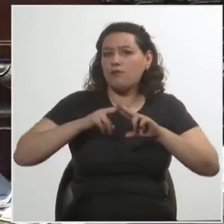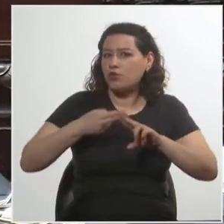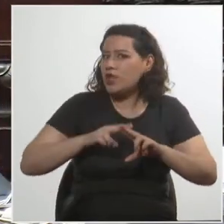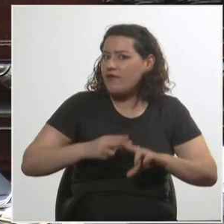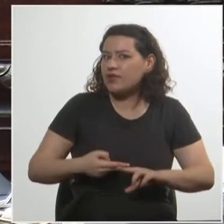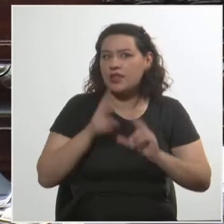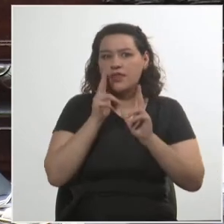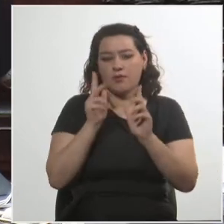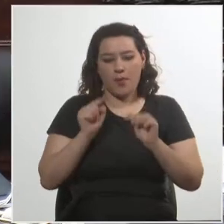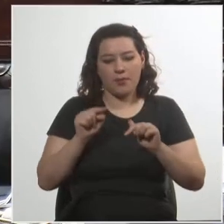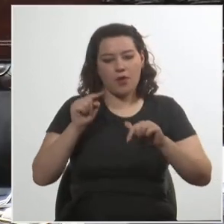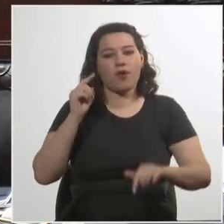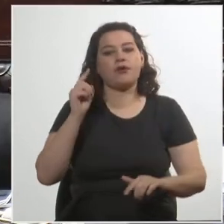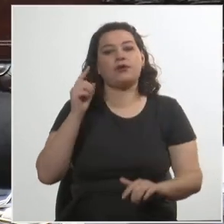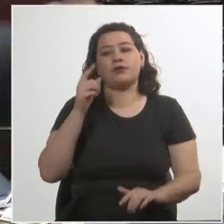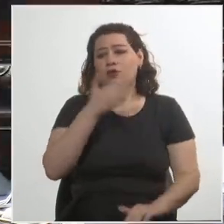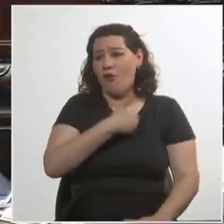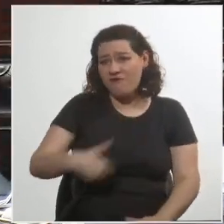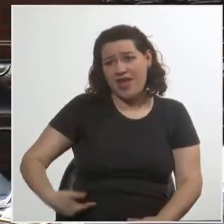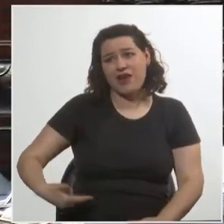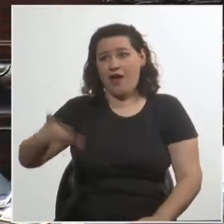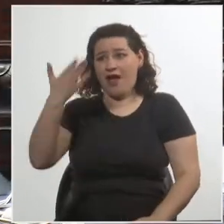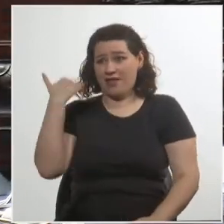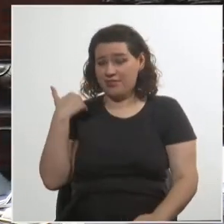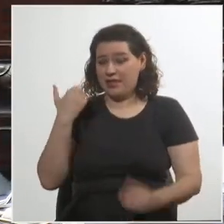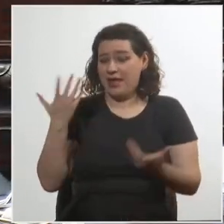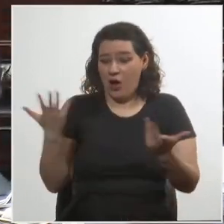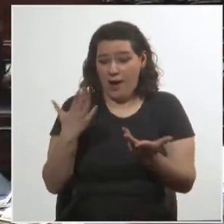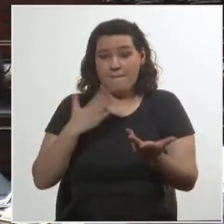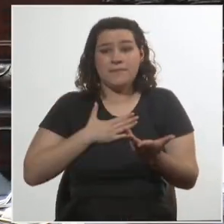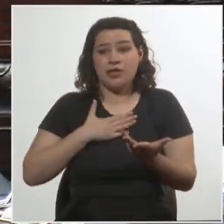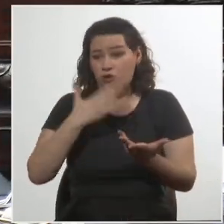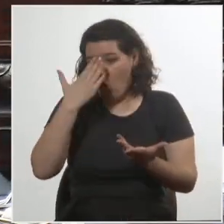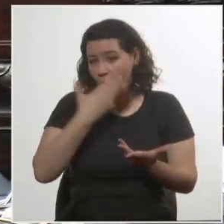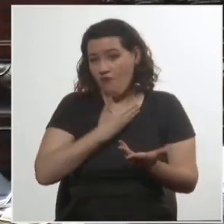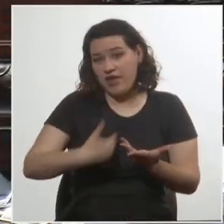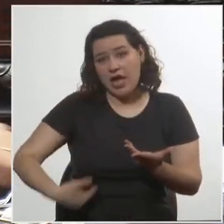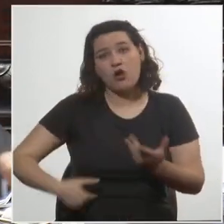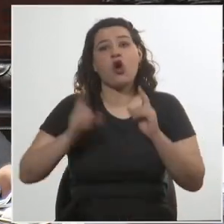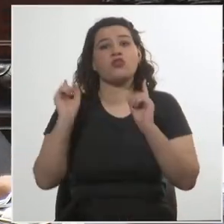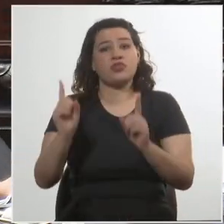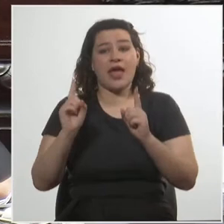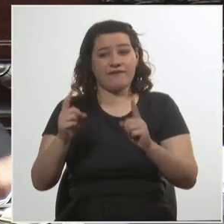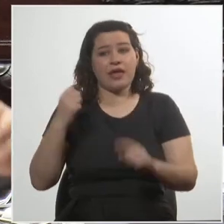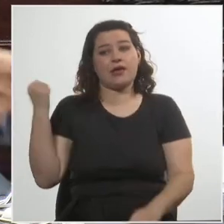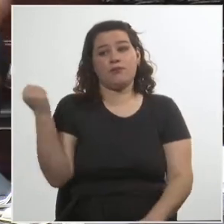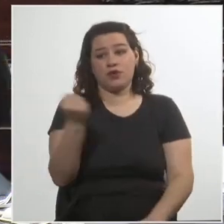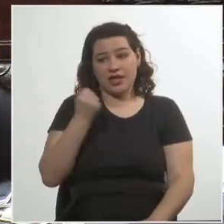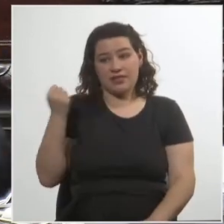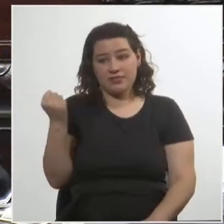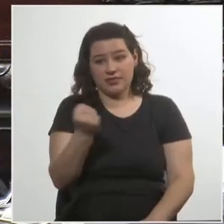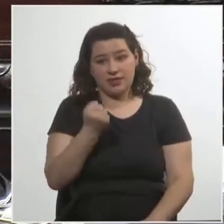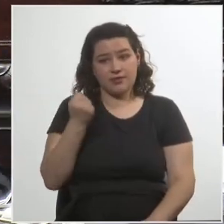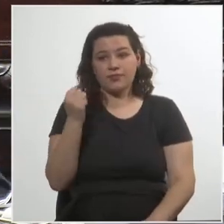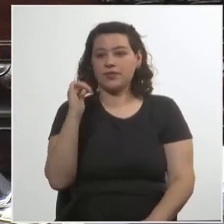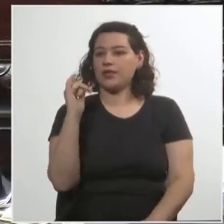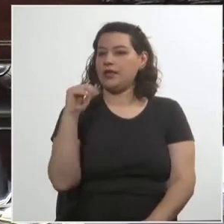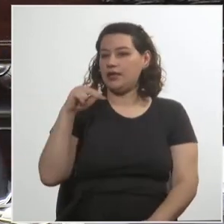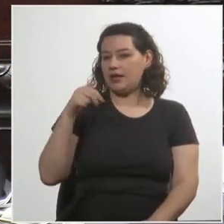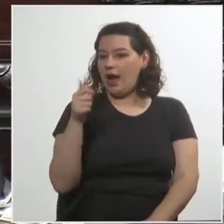ámbito en el gobierno anterior y en este mi gobierno de que tiene que tener una silla en el inali porque precisamente